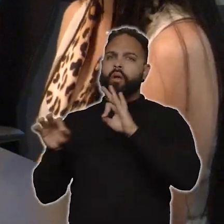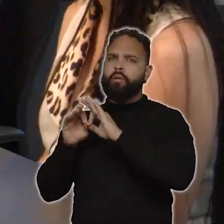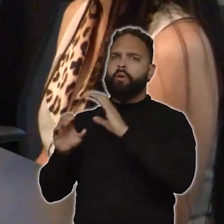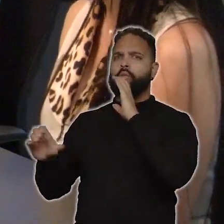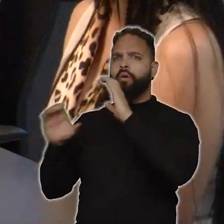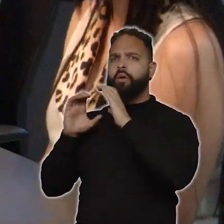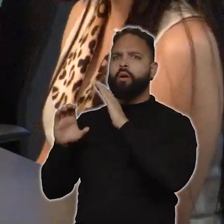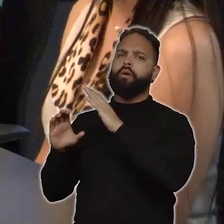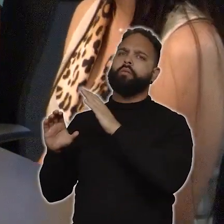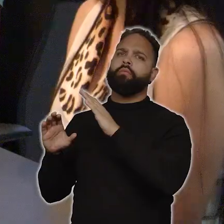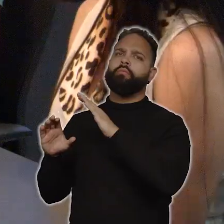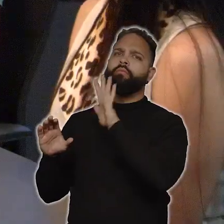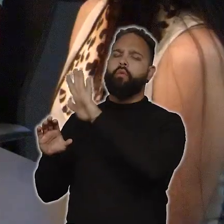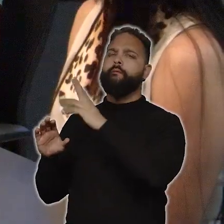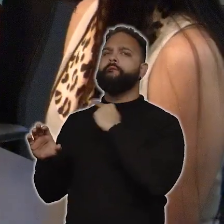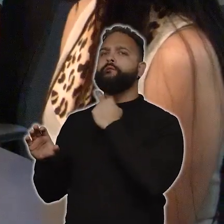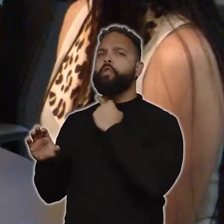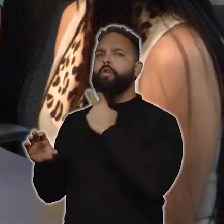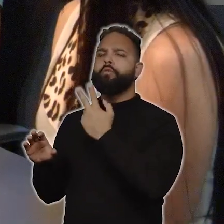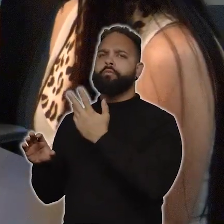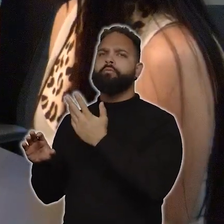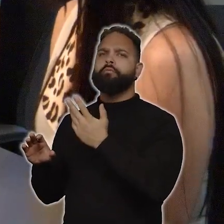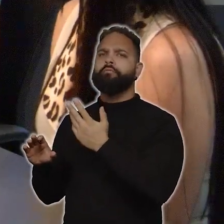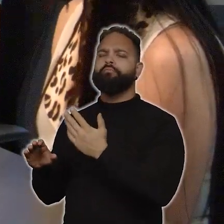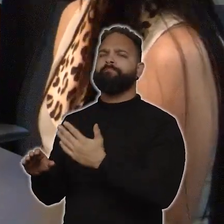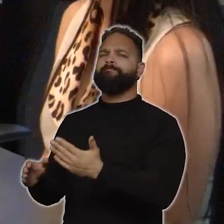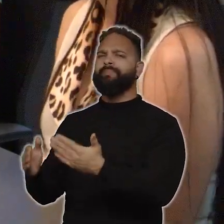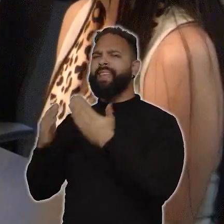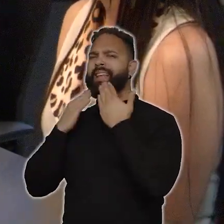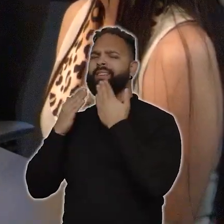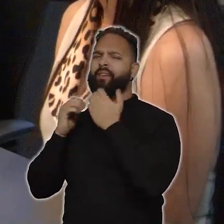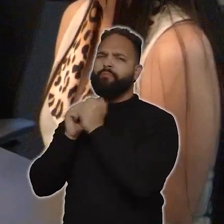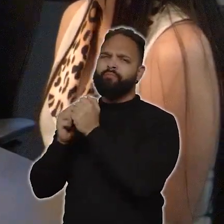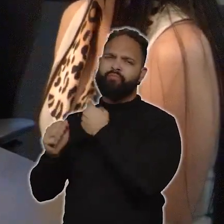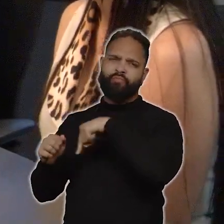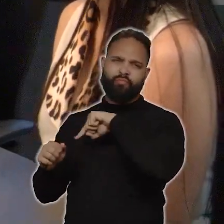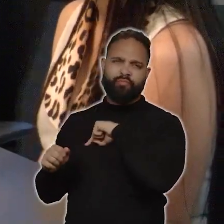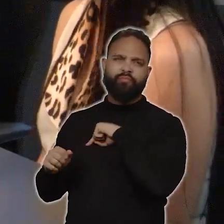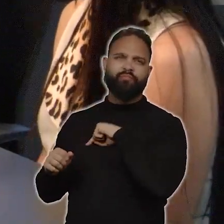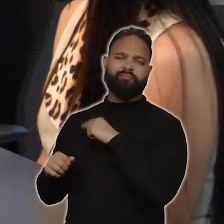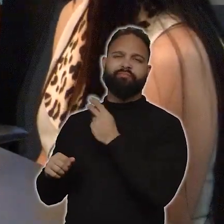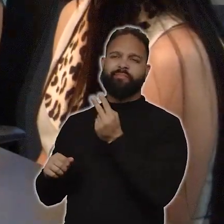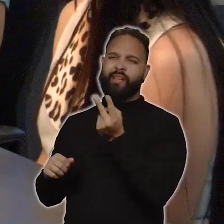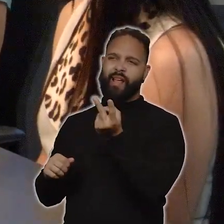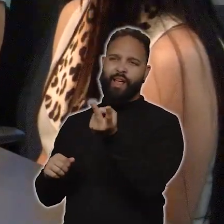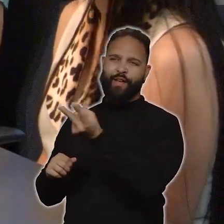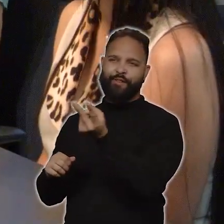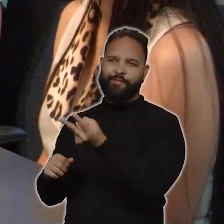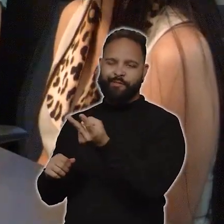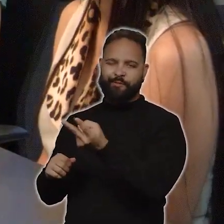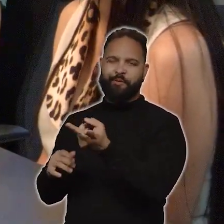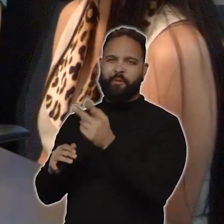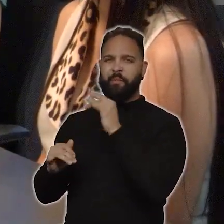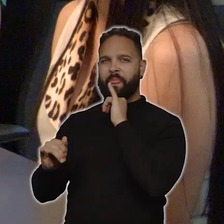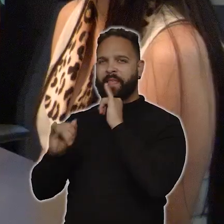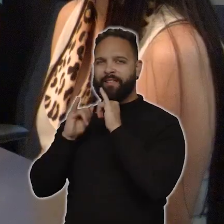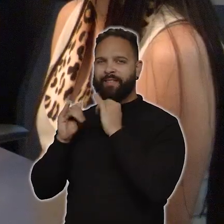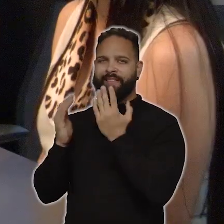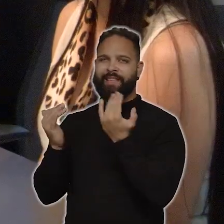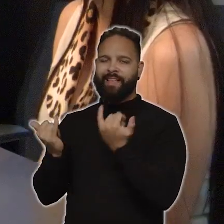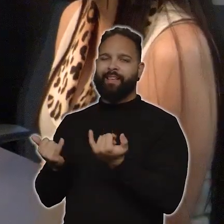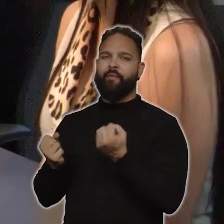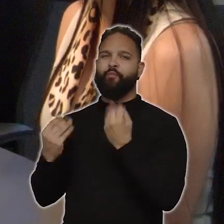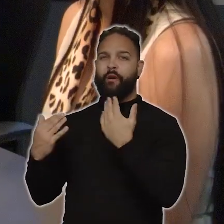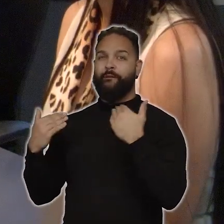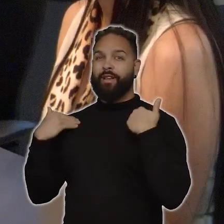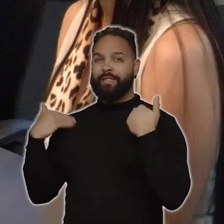su voz, como muy bien decía el tema de tu categoría. Pedro, gracias por acompañarnos. Sheila, gracias por ayudarme en esta gran entrevista. Y